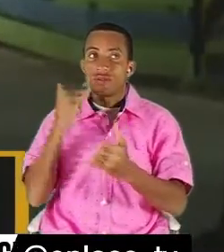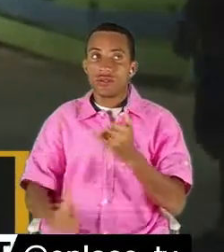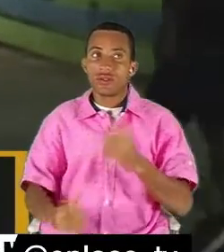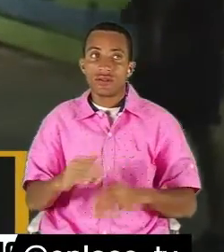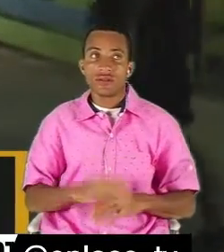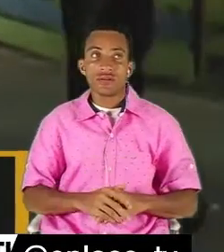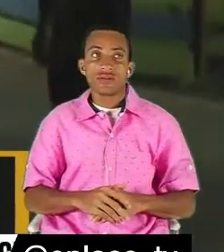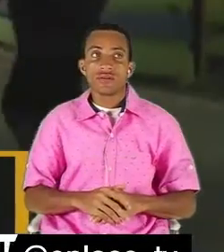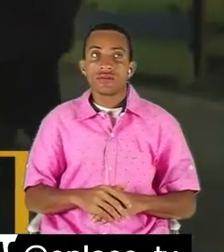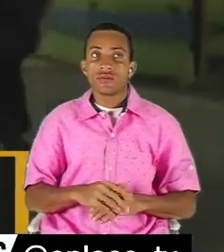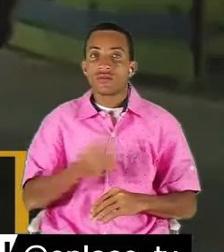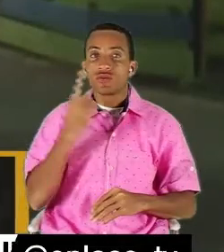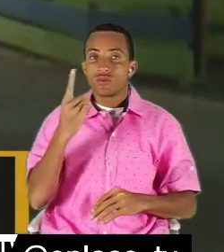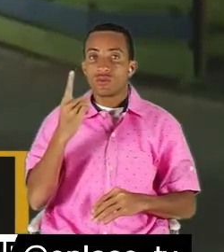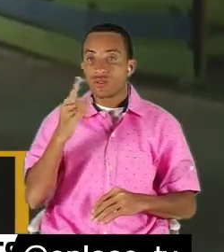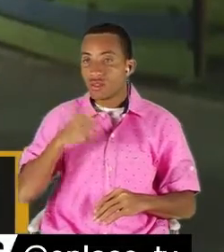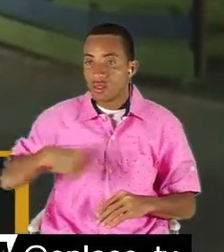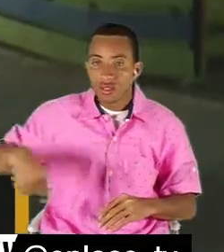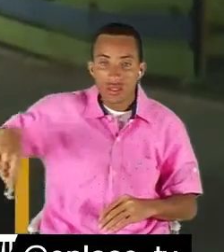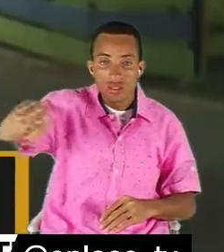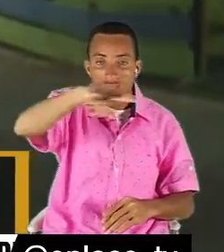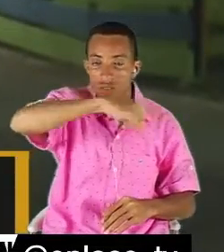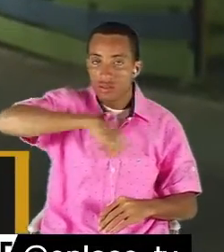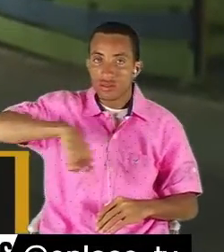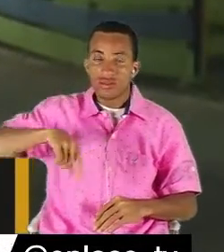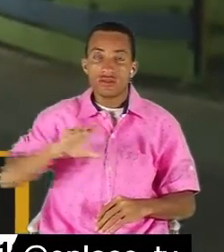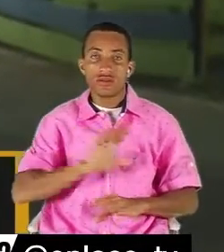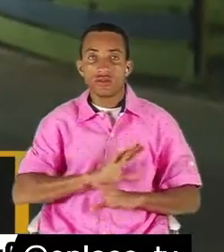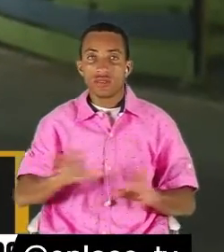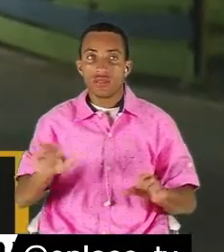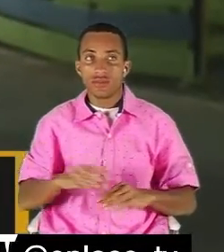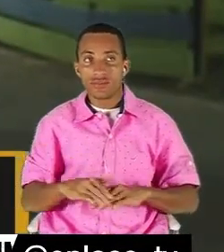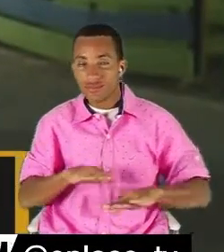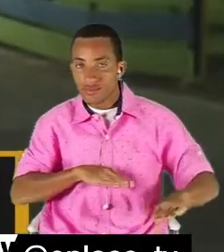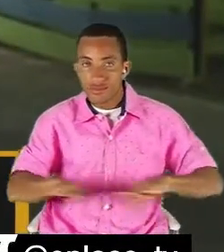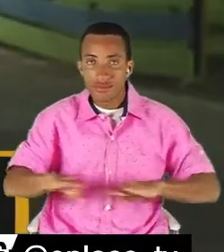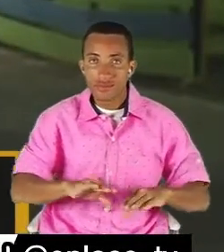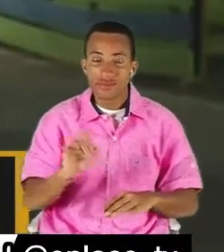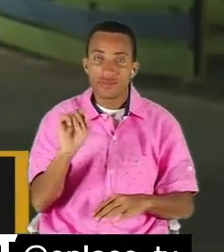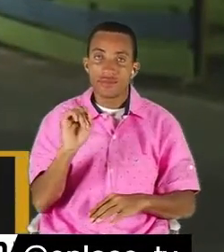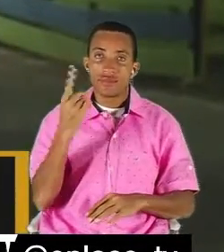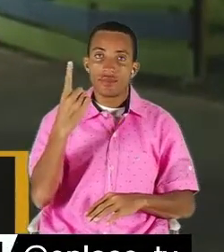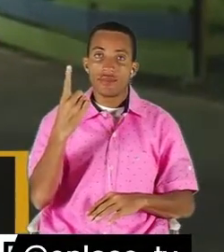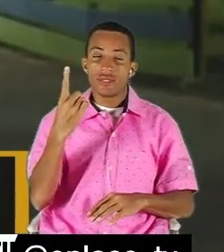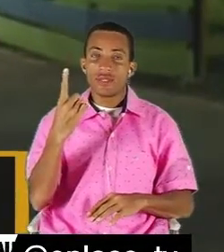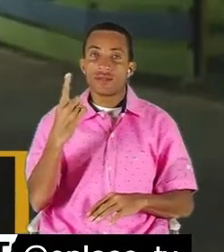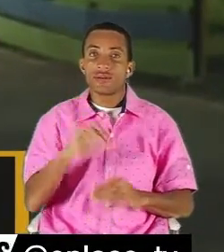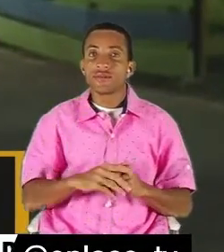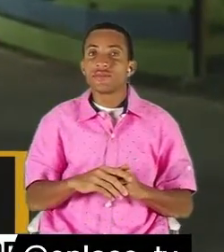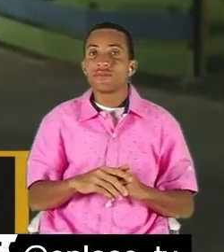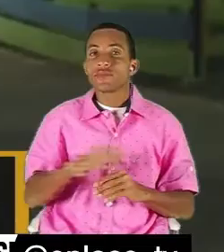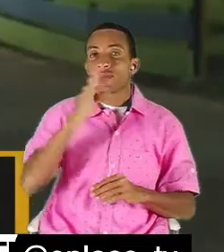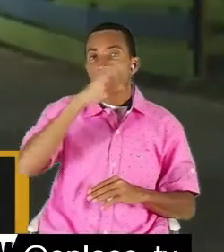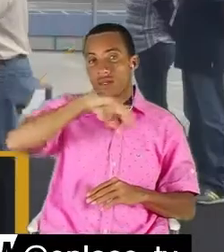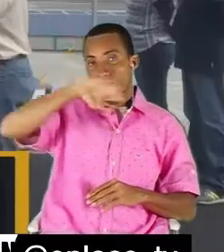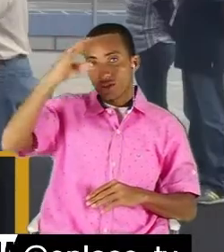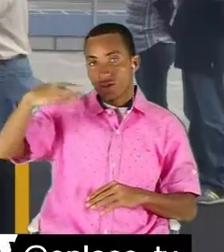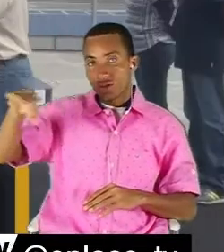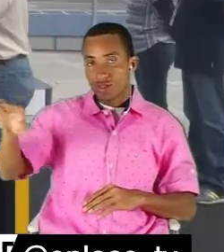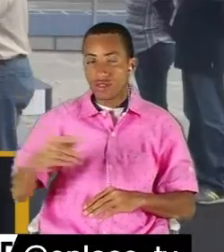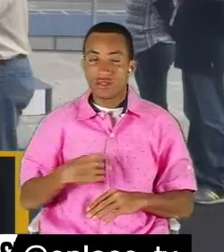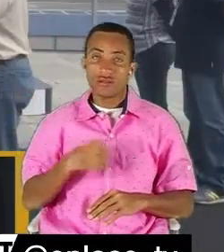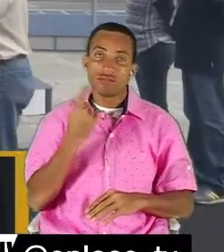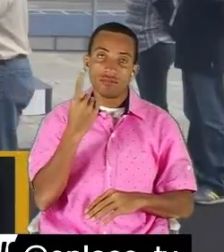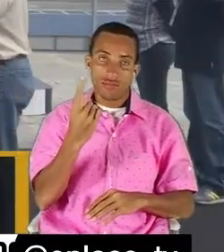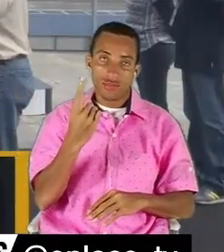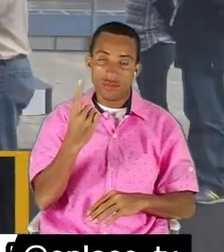donde fue solamente una vuelta y el remate que llegó la primera de Antioquia y yo.